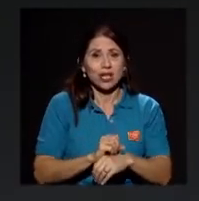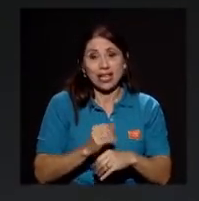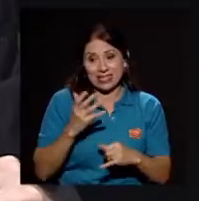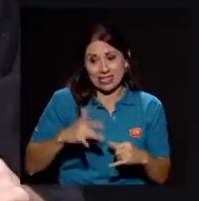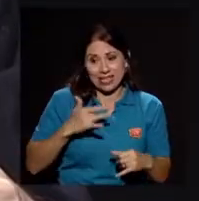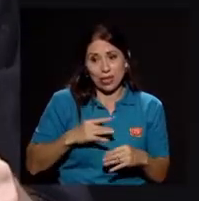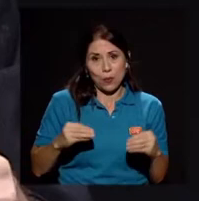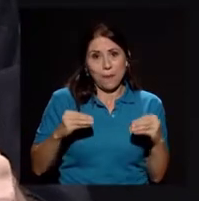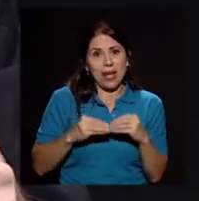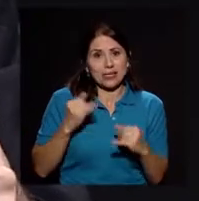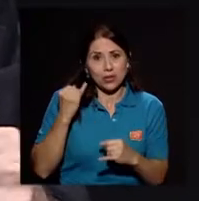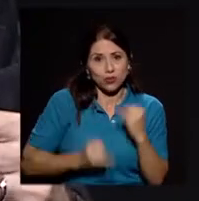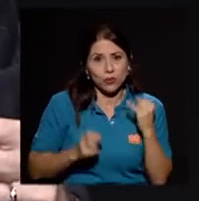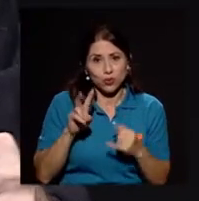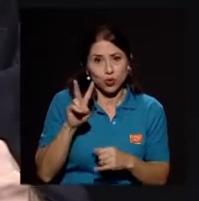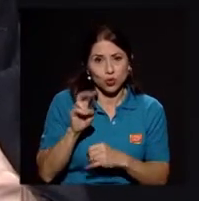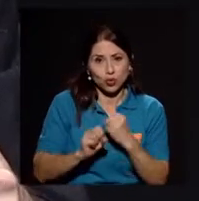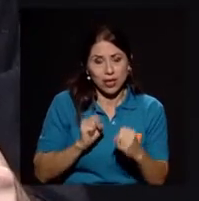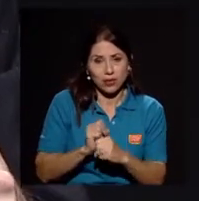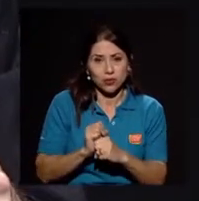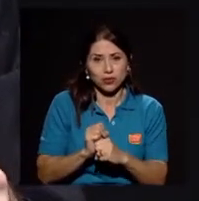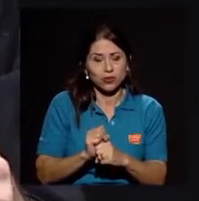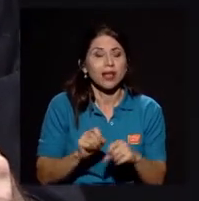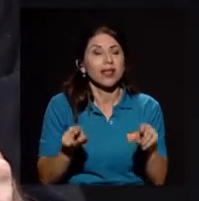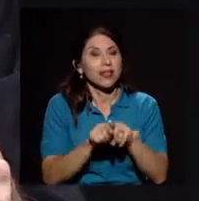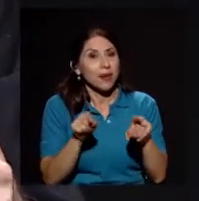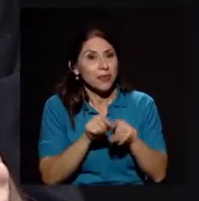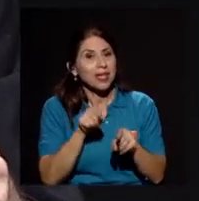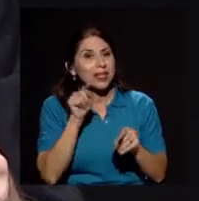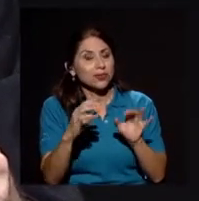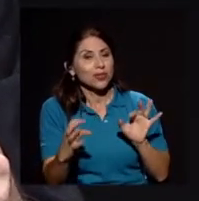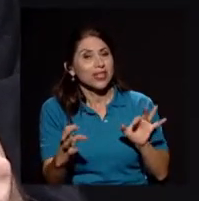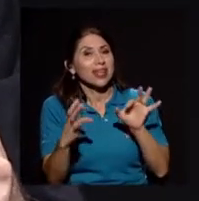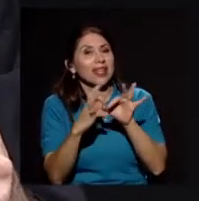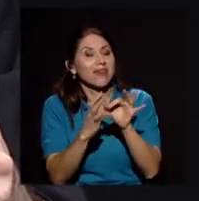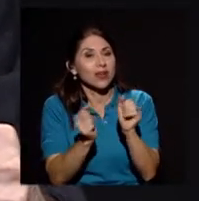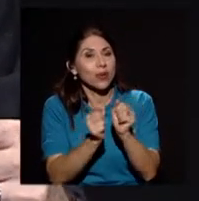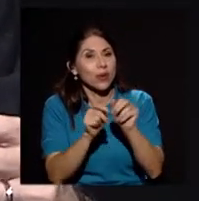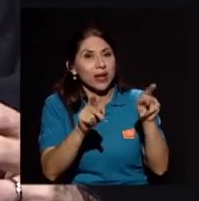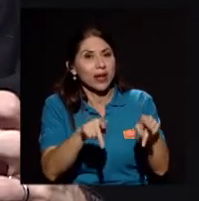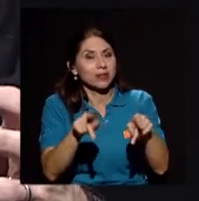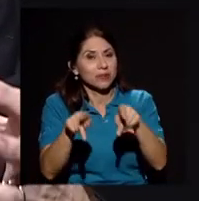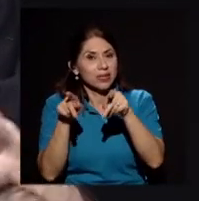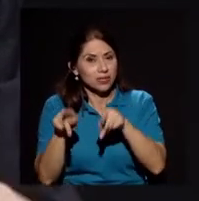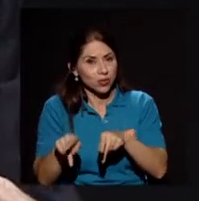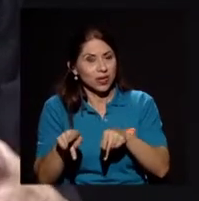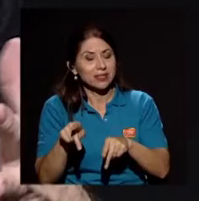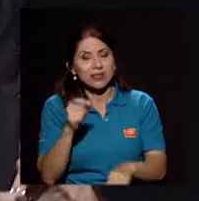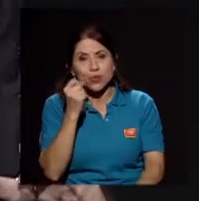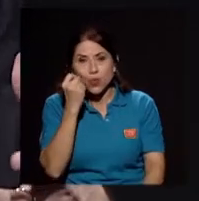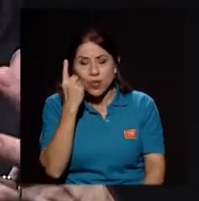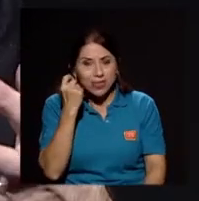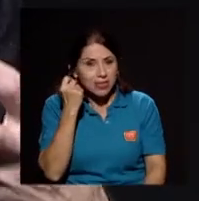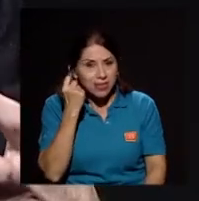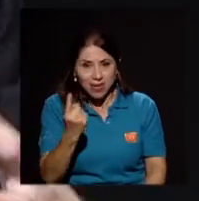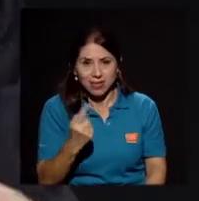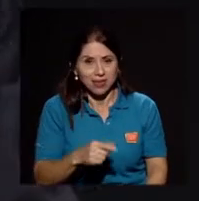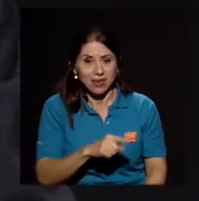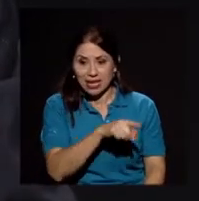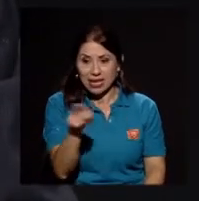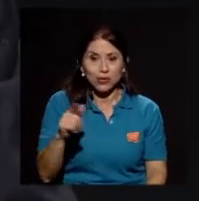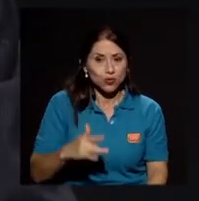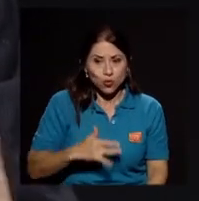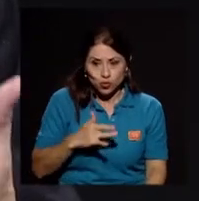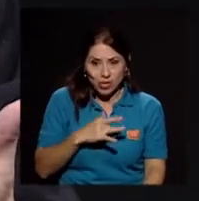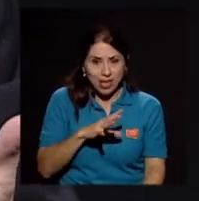últimos dos o tres sino que además creo que también tiene que ver con el hecho de que las personas no entienden ahora no sienten en carne